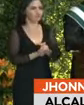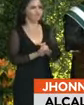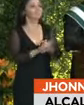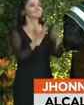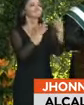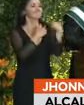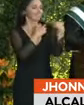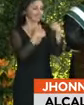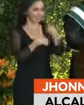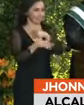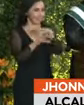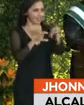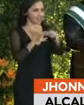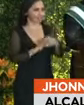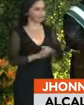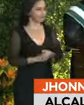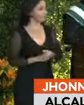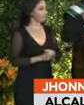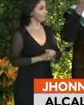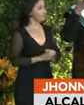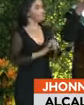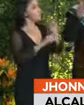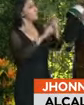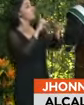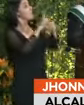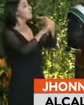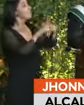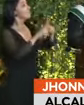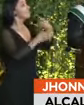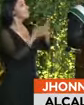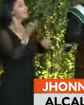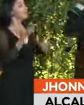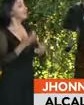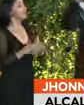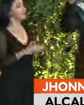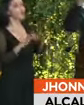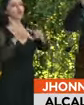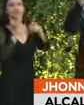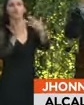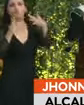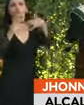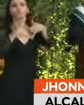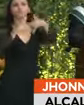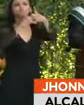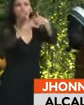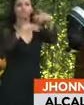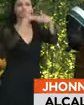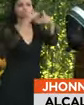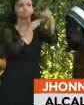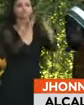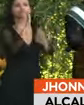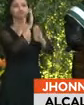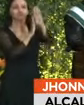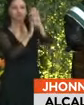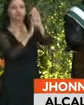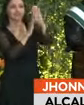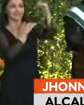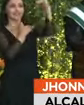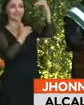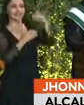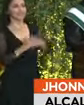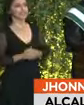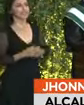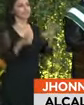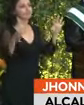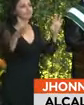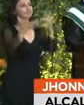la tarea que estamos realizando. Pero también hay que ver cómo se construye y cómo crece nuestra ciudad. Tenemos